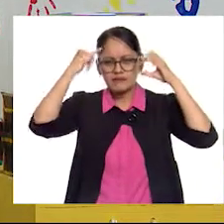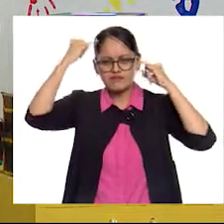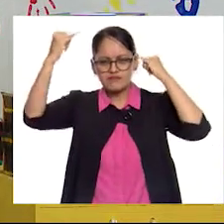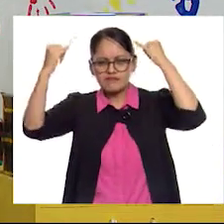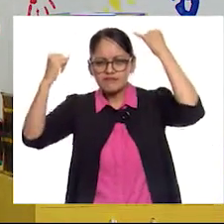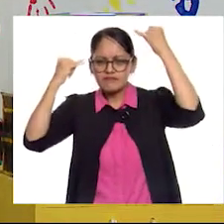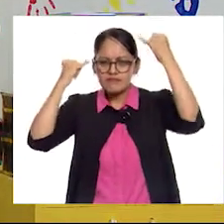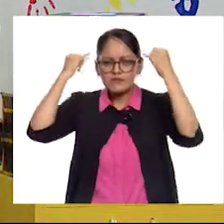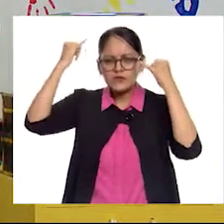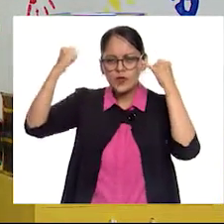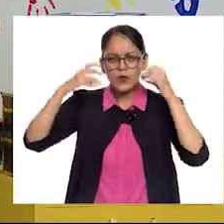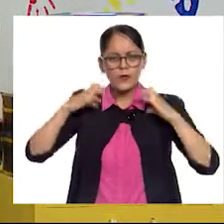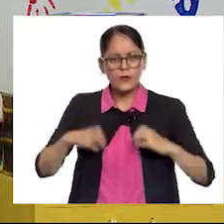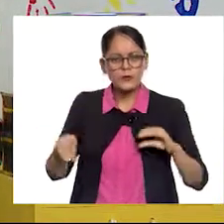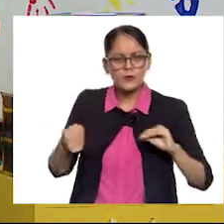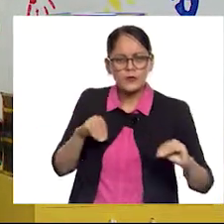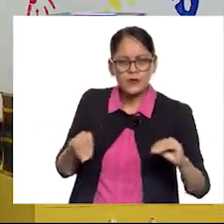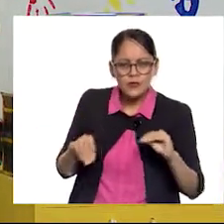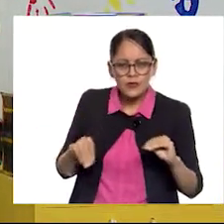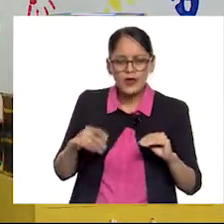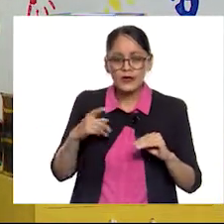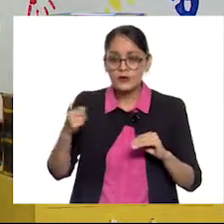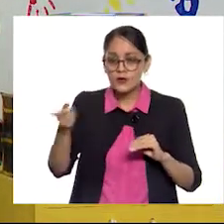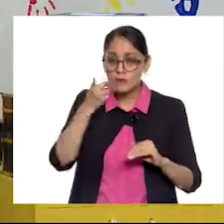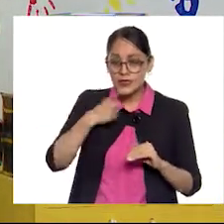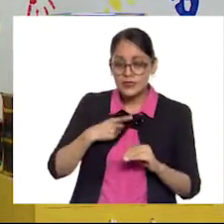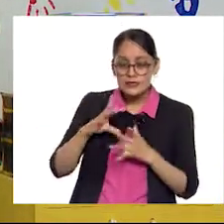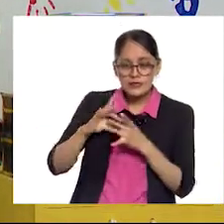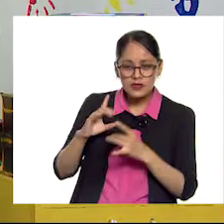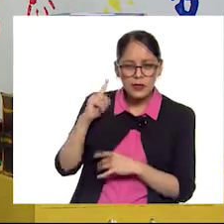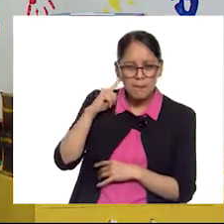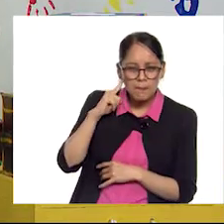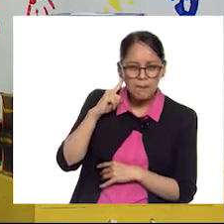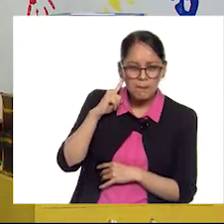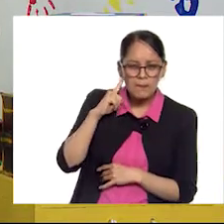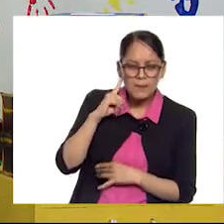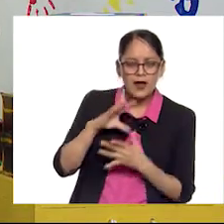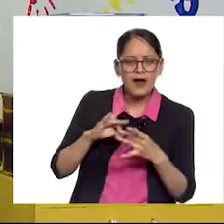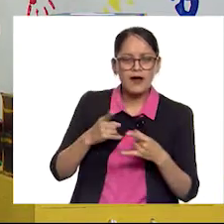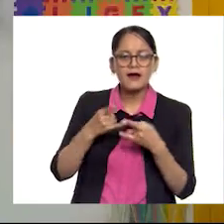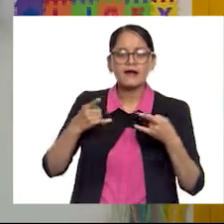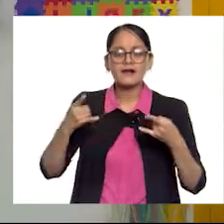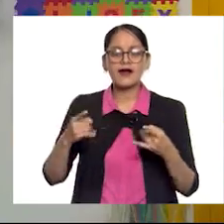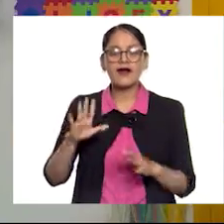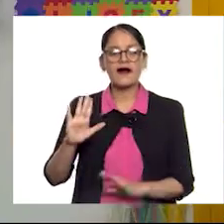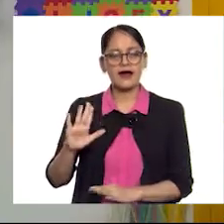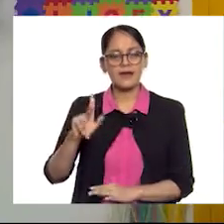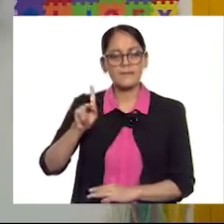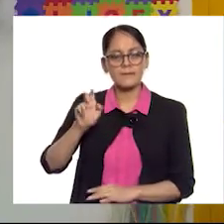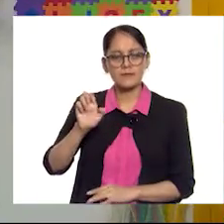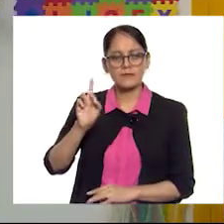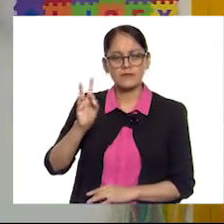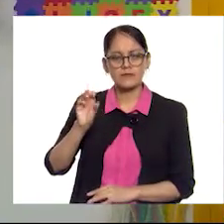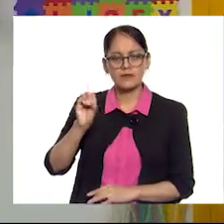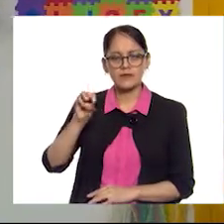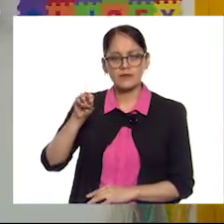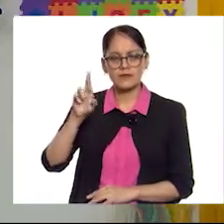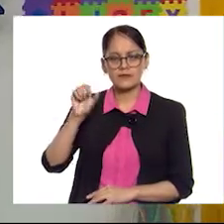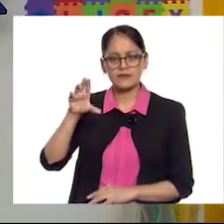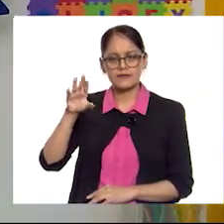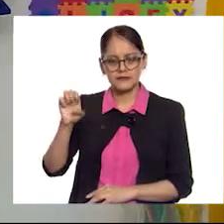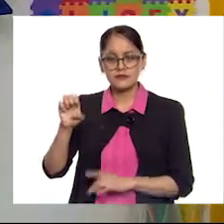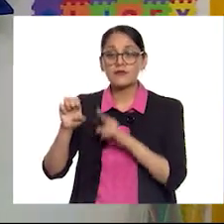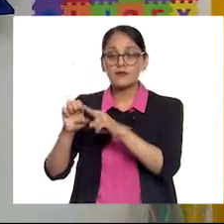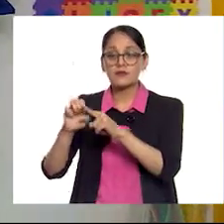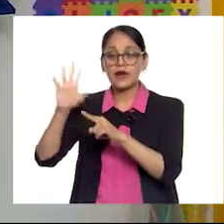e ir creando movimientos con todo lo que nos va narrando la historia. Entonces, el performance es una mezcla de